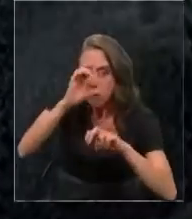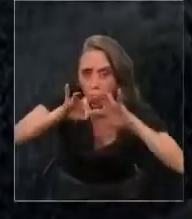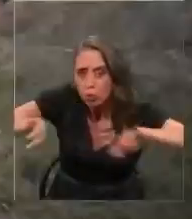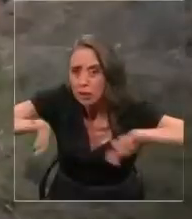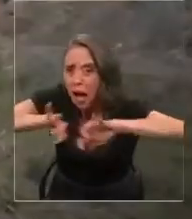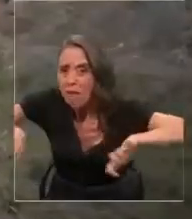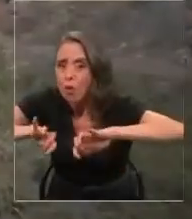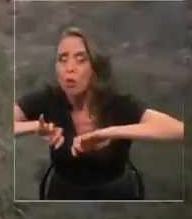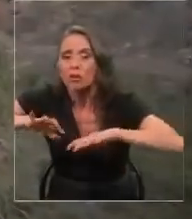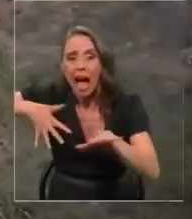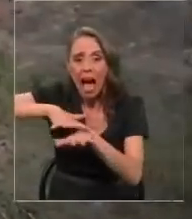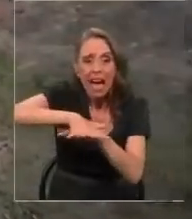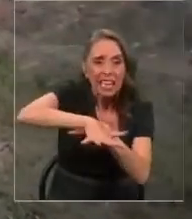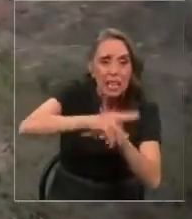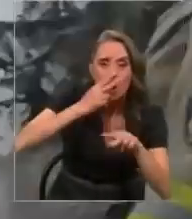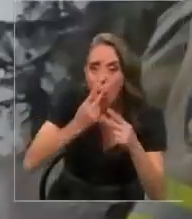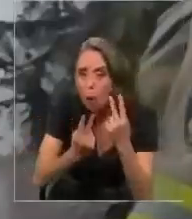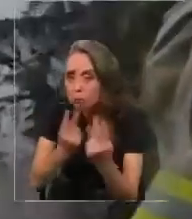los ríos.